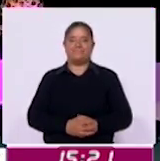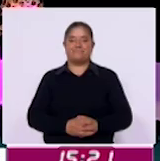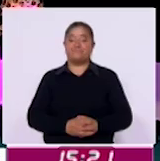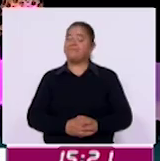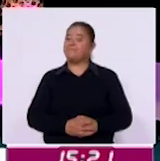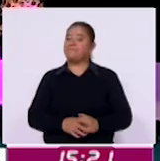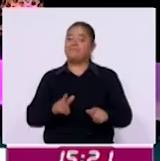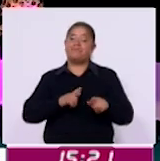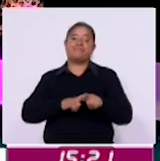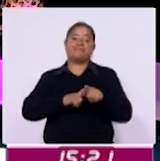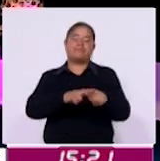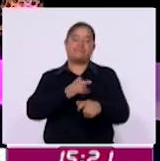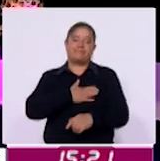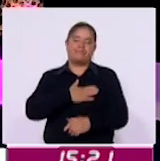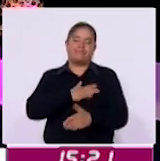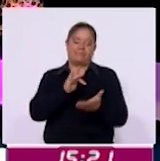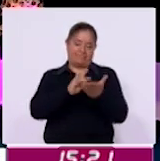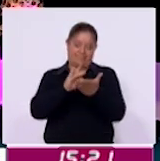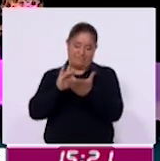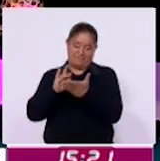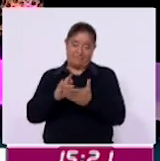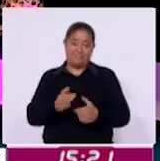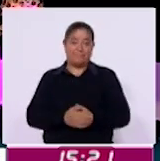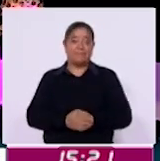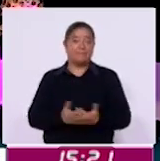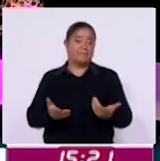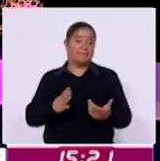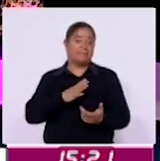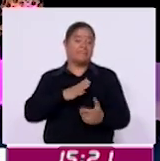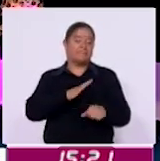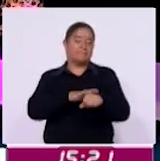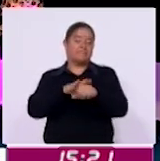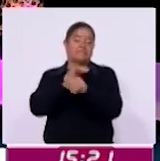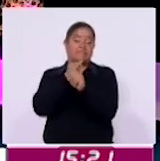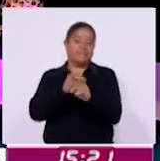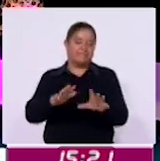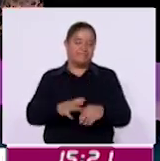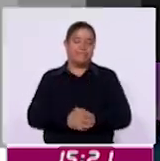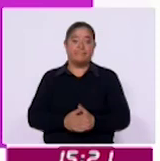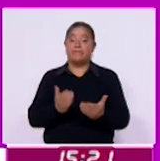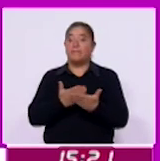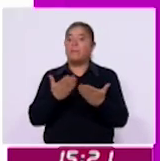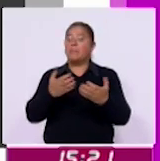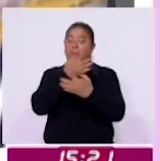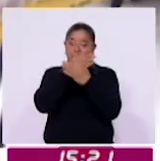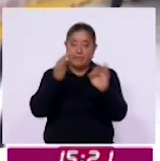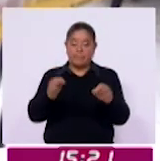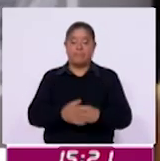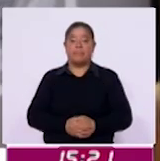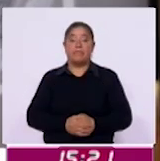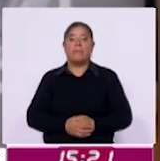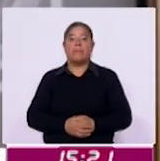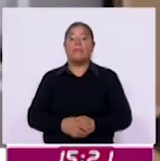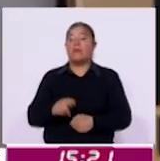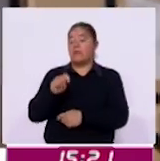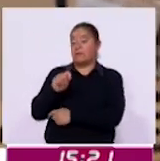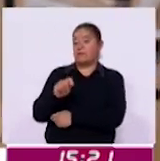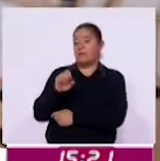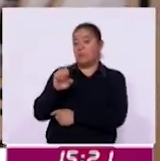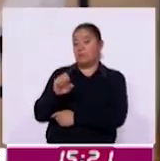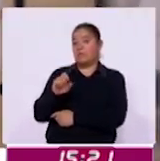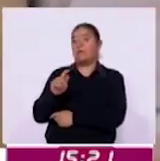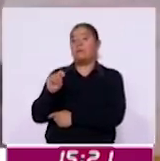Gracias por continuar con nosotros y bien, pues tenemos mucho más información. Ahora le comento que el Tribunal Electoral